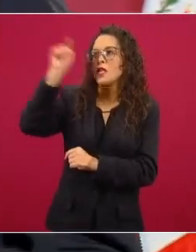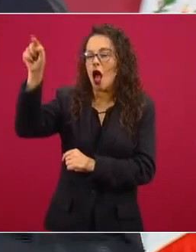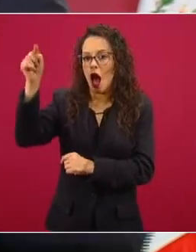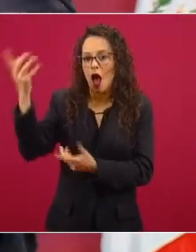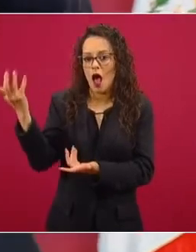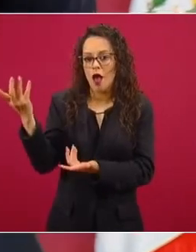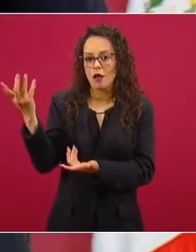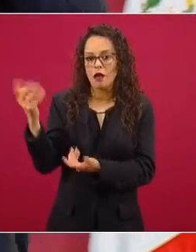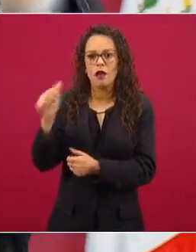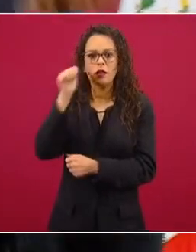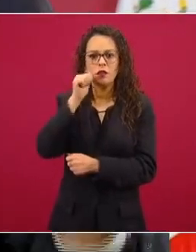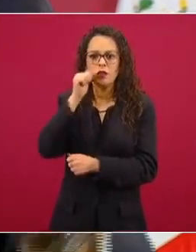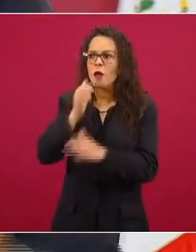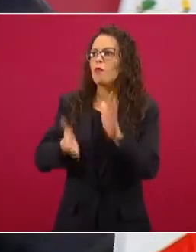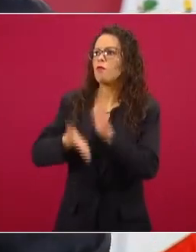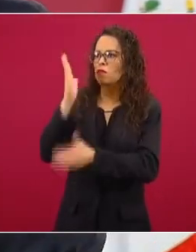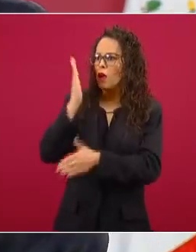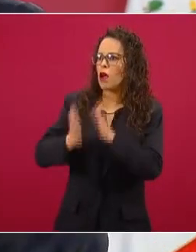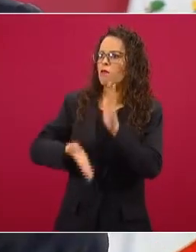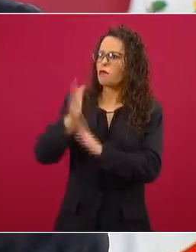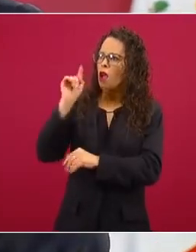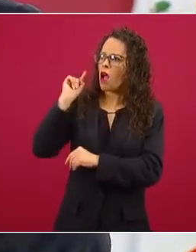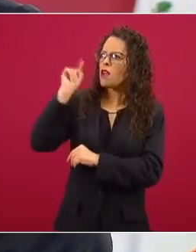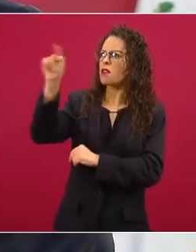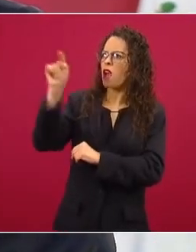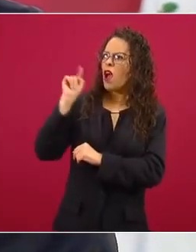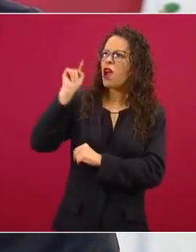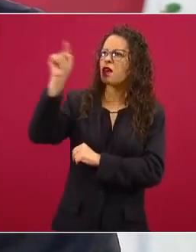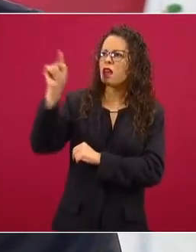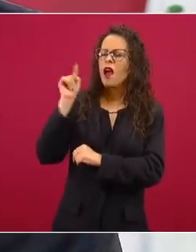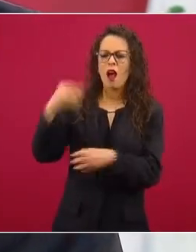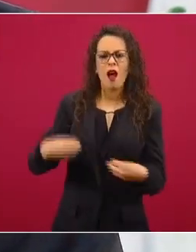Estaban muy confiados, iban a vivir allá.